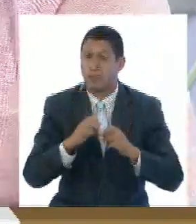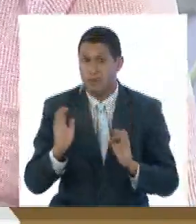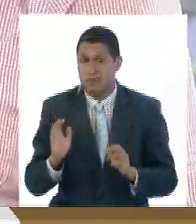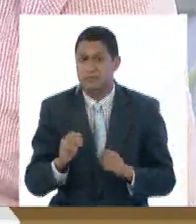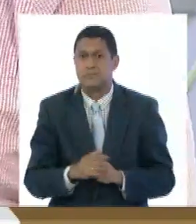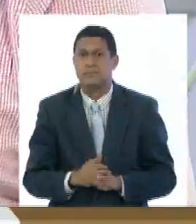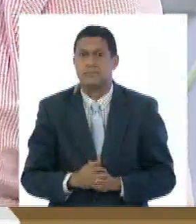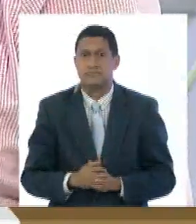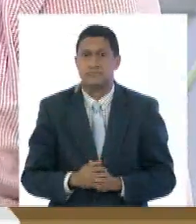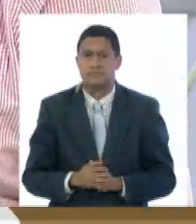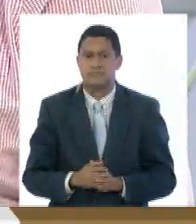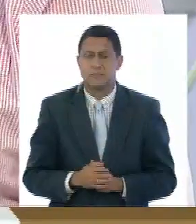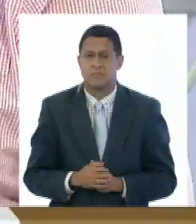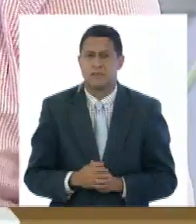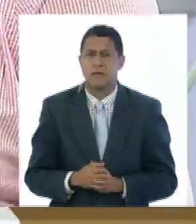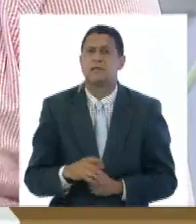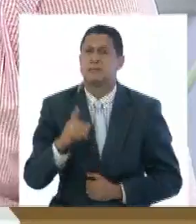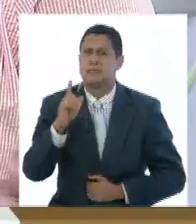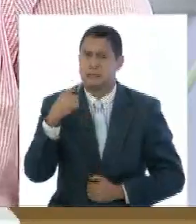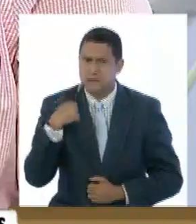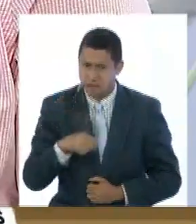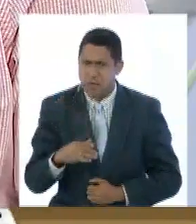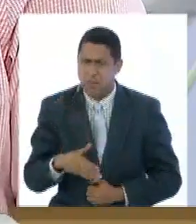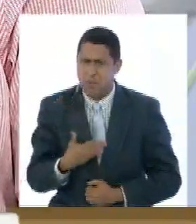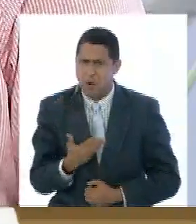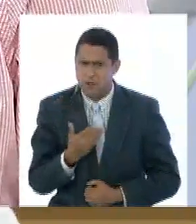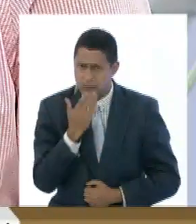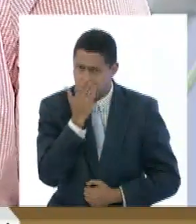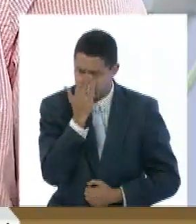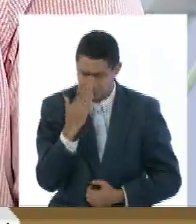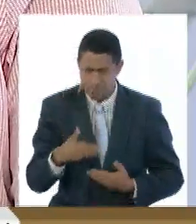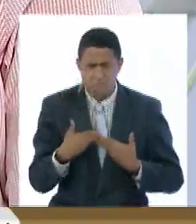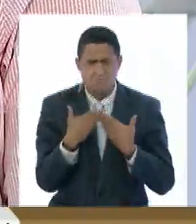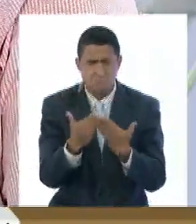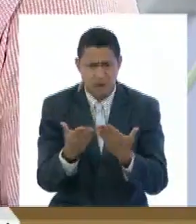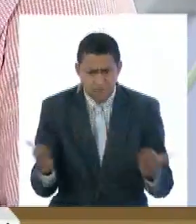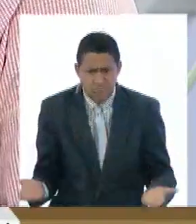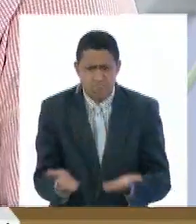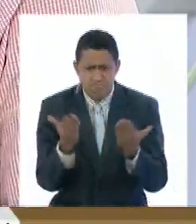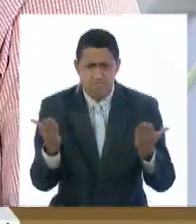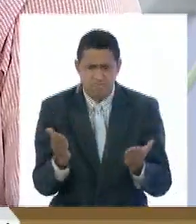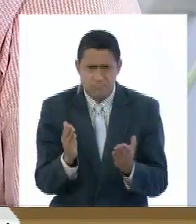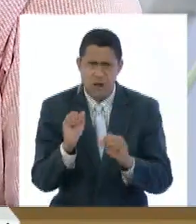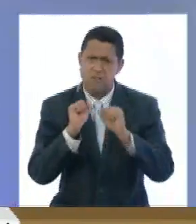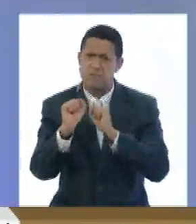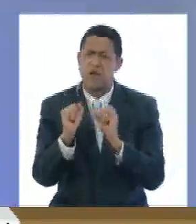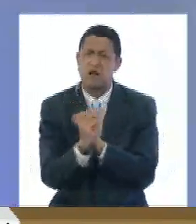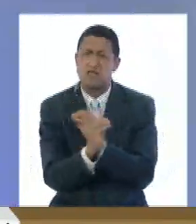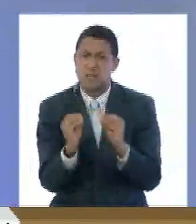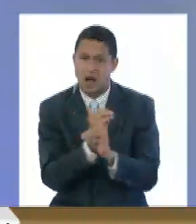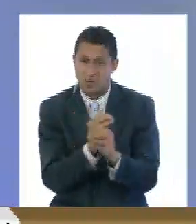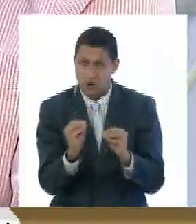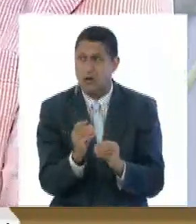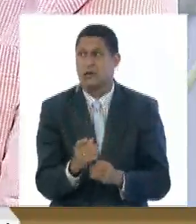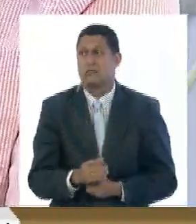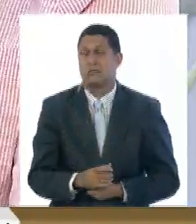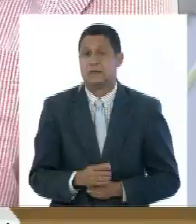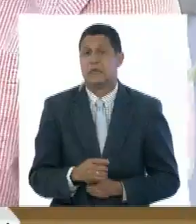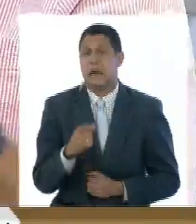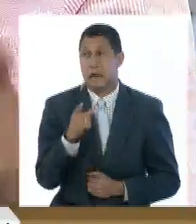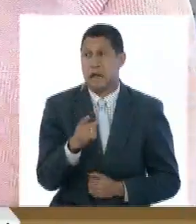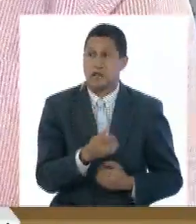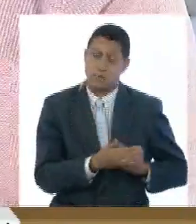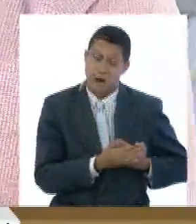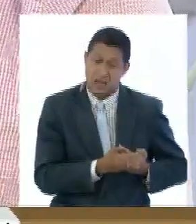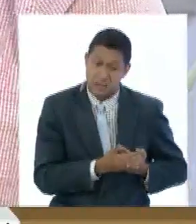tuberculosis. Es una vacuna que además tiene la opción de dar, estimular inmunidad celular. Entonces, eso, además de la lactancia